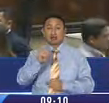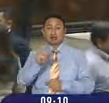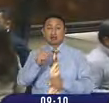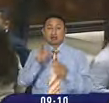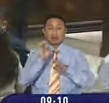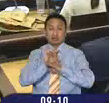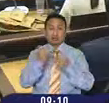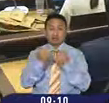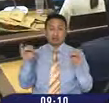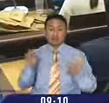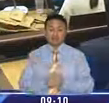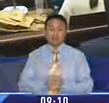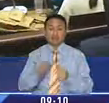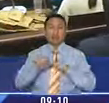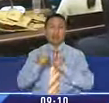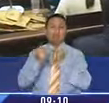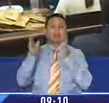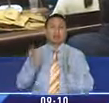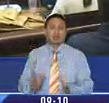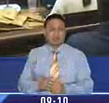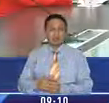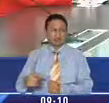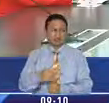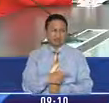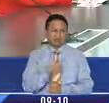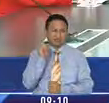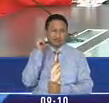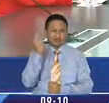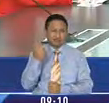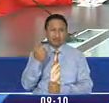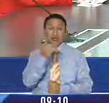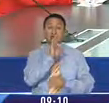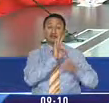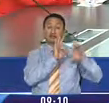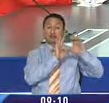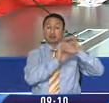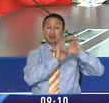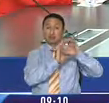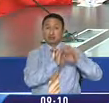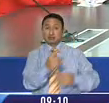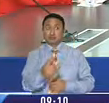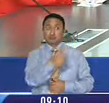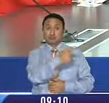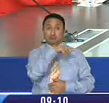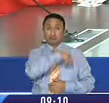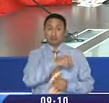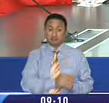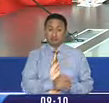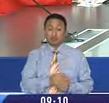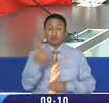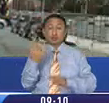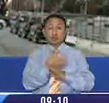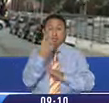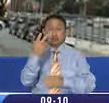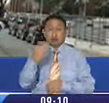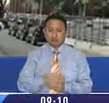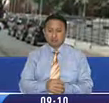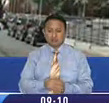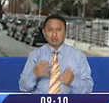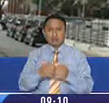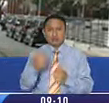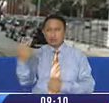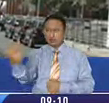algunos asambleístas la situación es insostenible, más aún cuando el Consejo de Participación devolviera por cuarta vez la terna a la